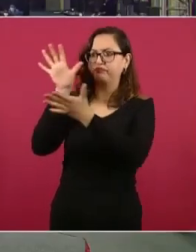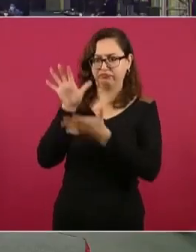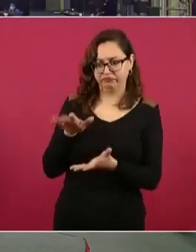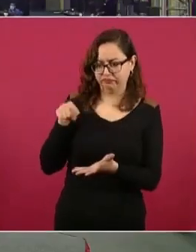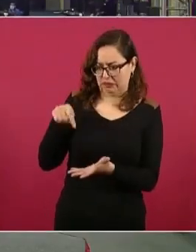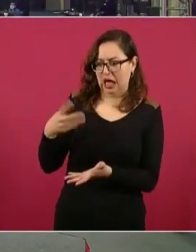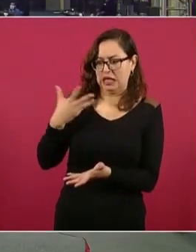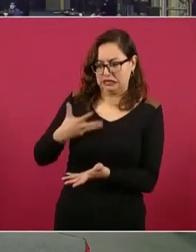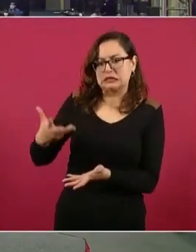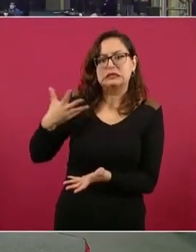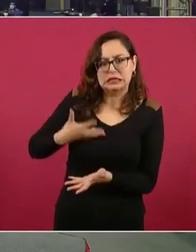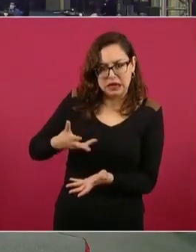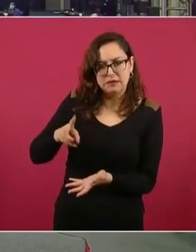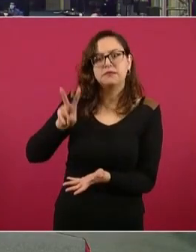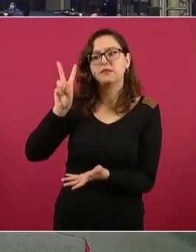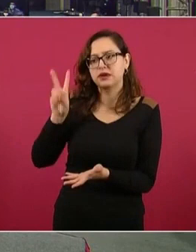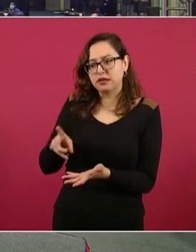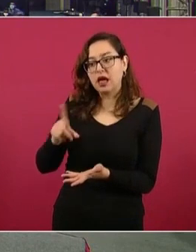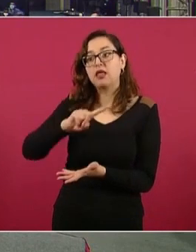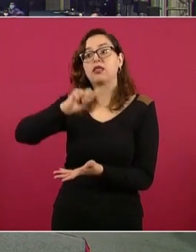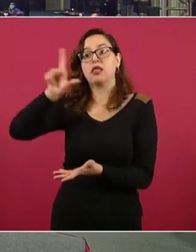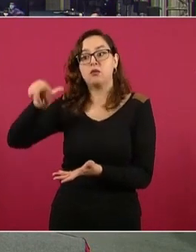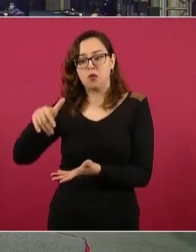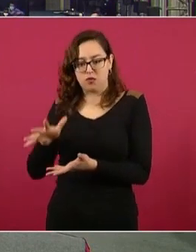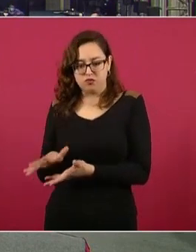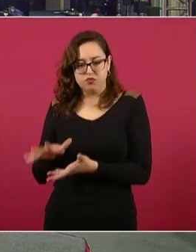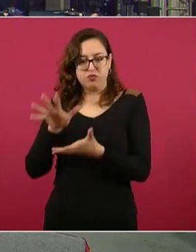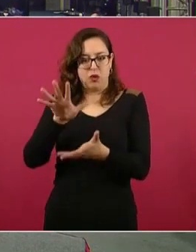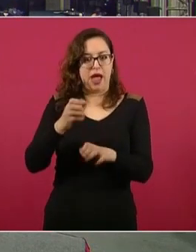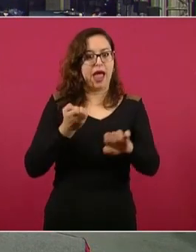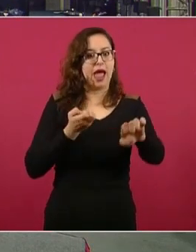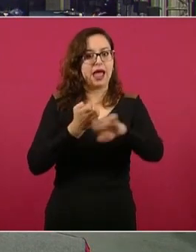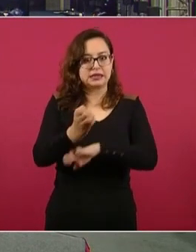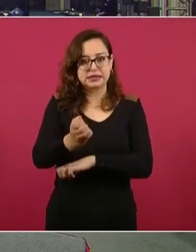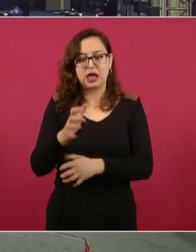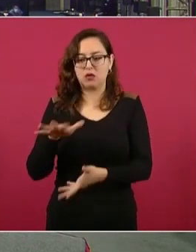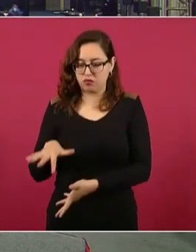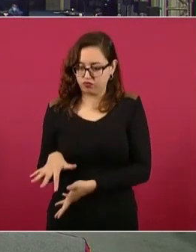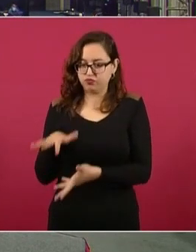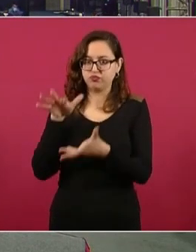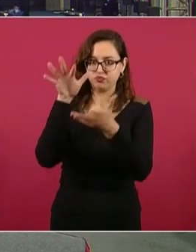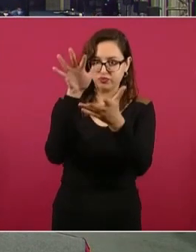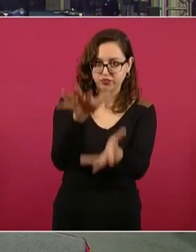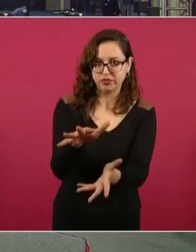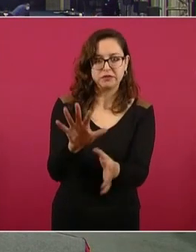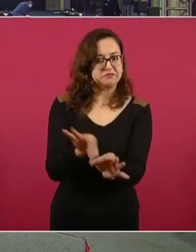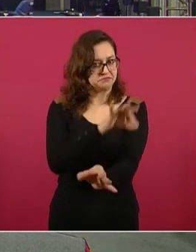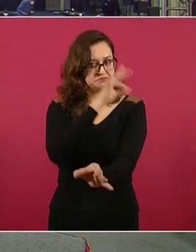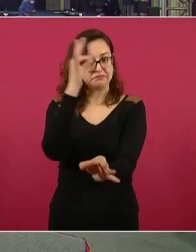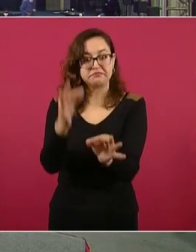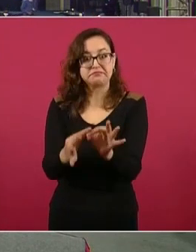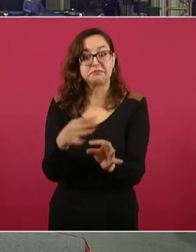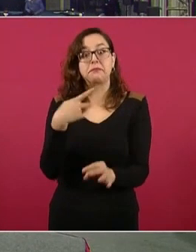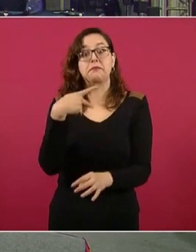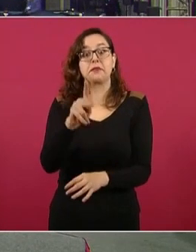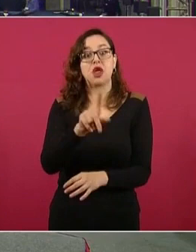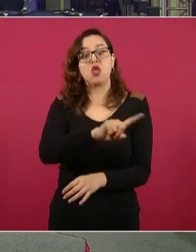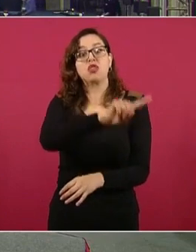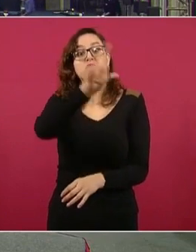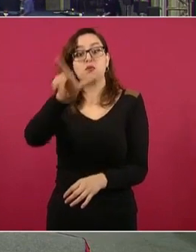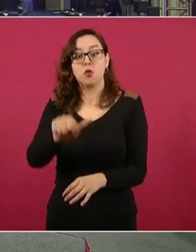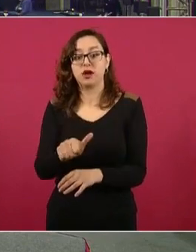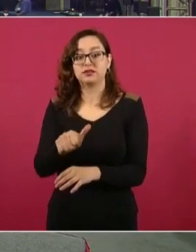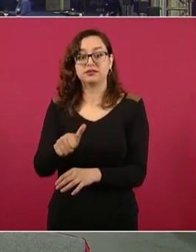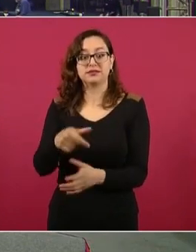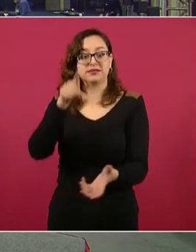tienen que administrar o se tienen que dar estos medicamentos de la farmacia, de la institución, al derechohabiente, ahí hay